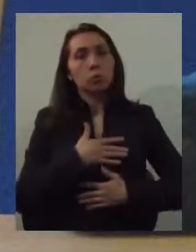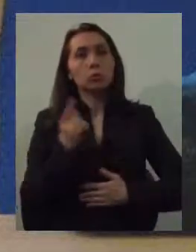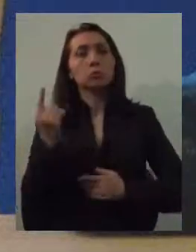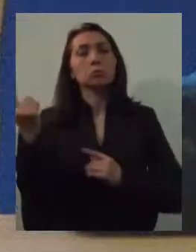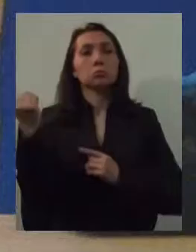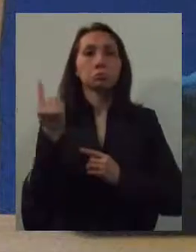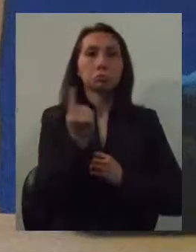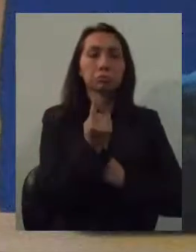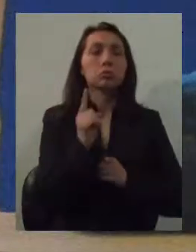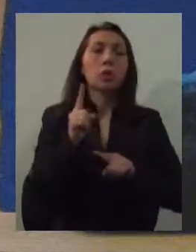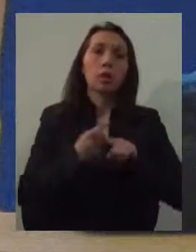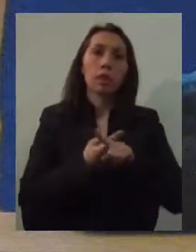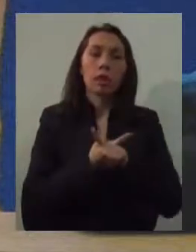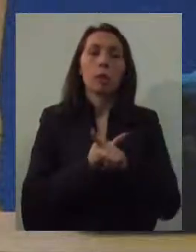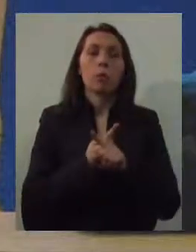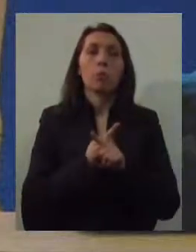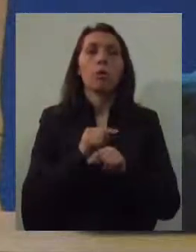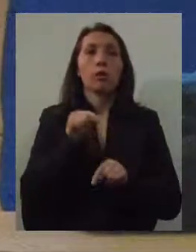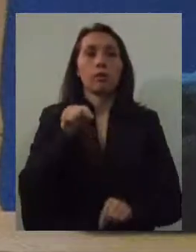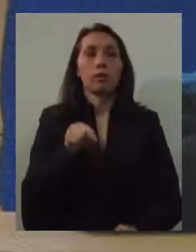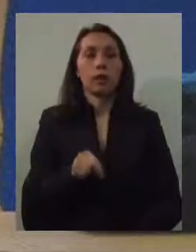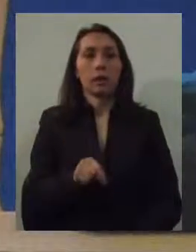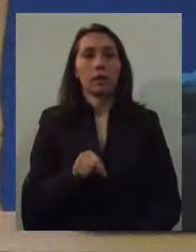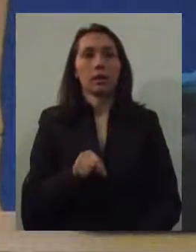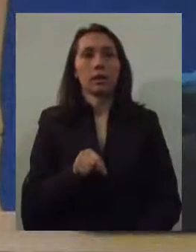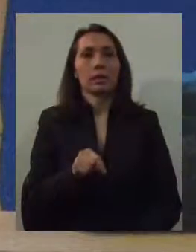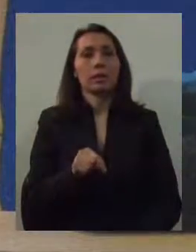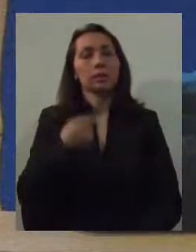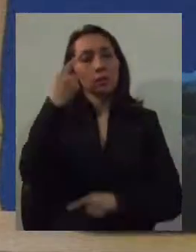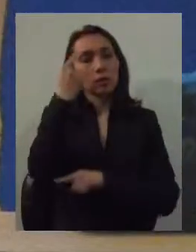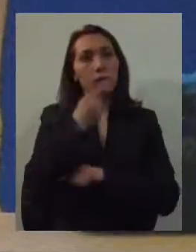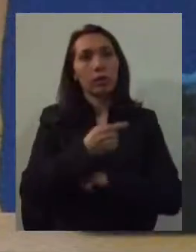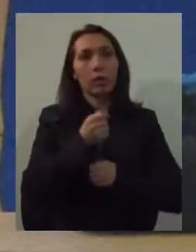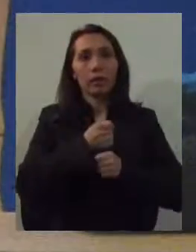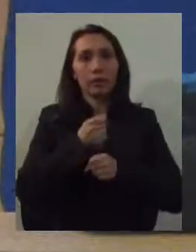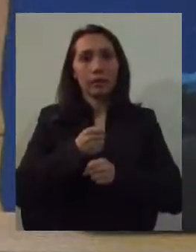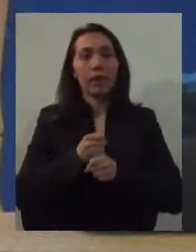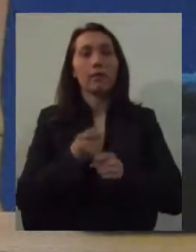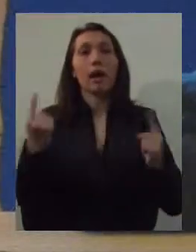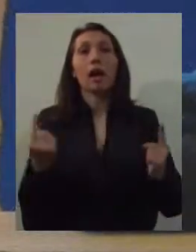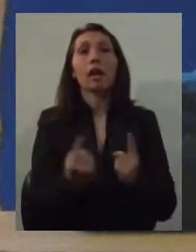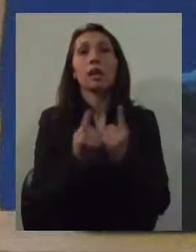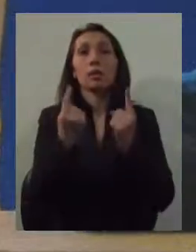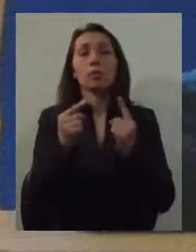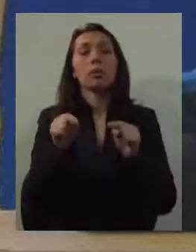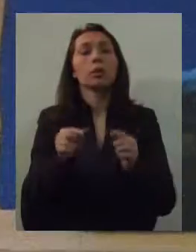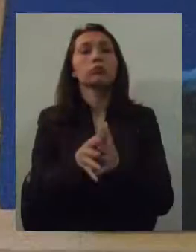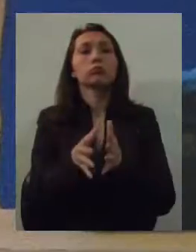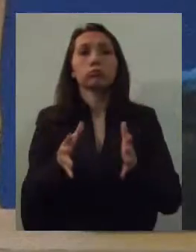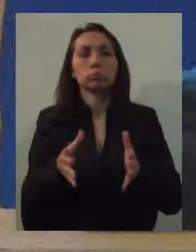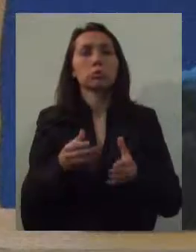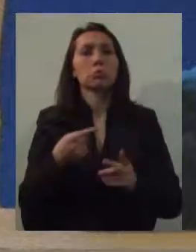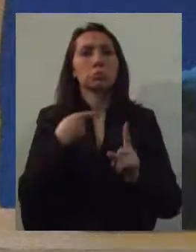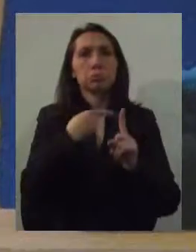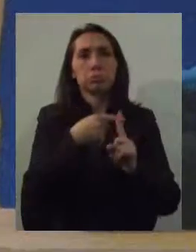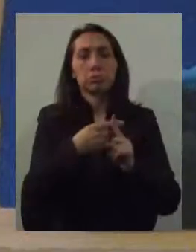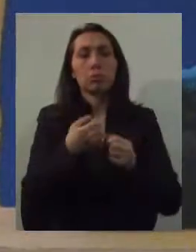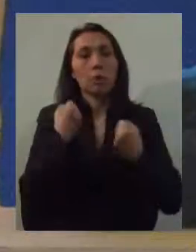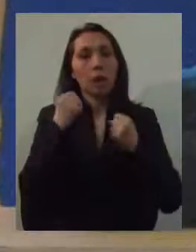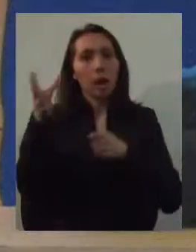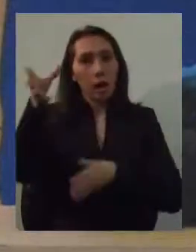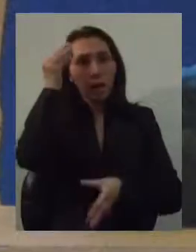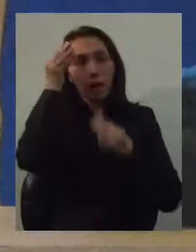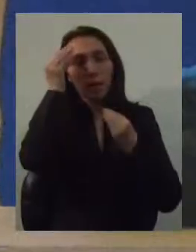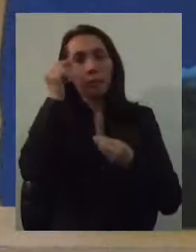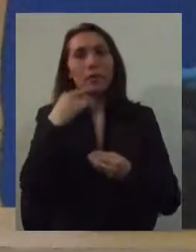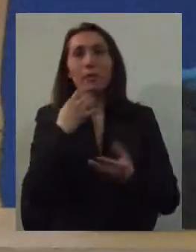sido convocado nuevamente para estas jornadas de trabajo, estos encuentros que son tan fructíferos, de